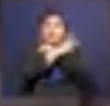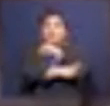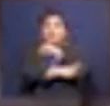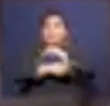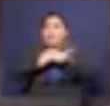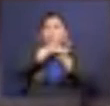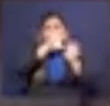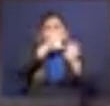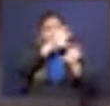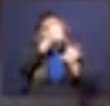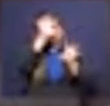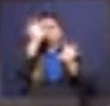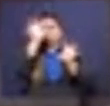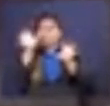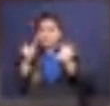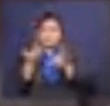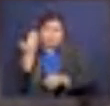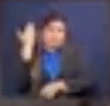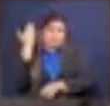desde